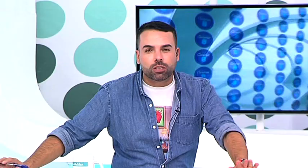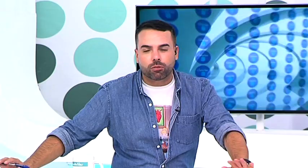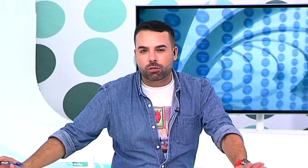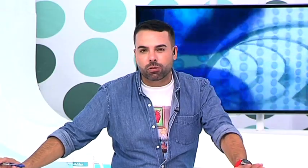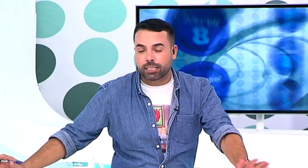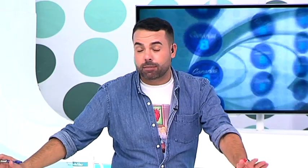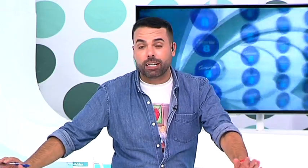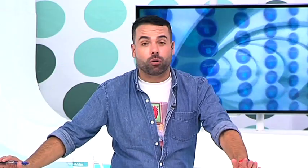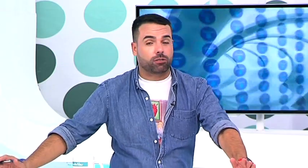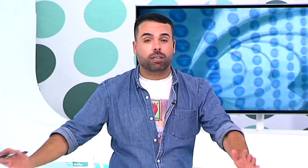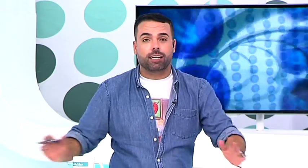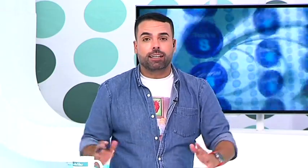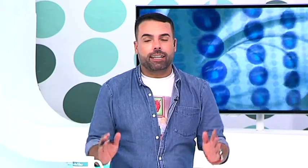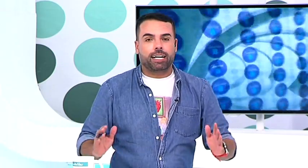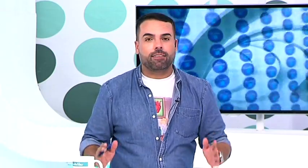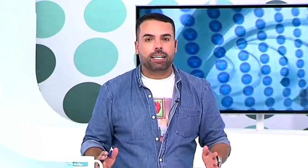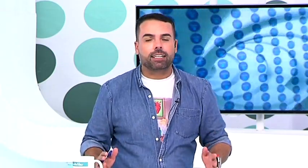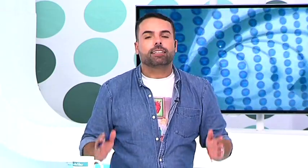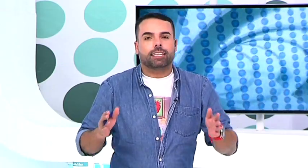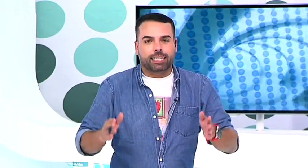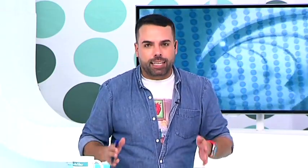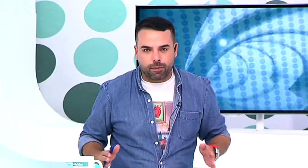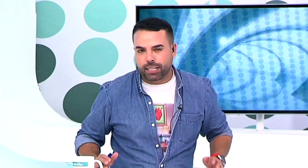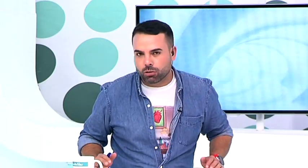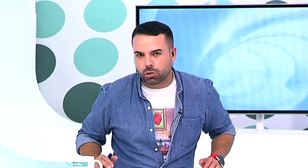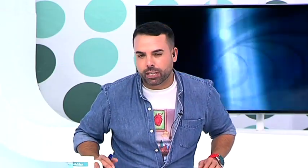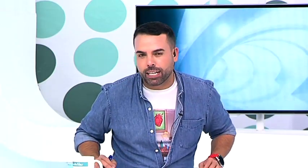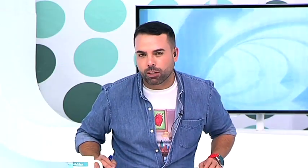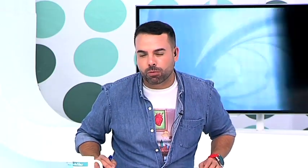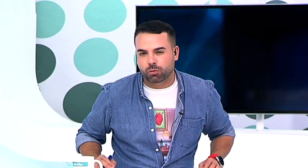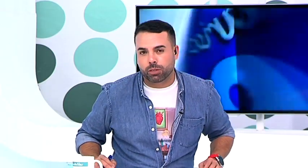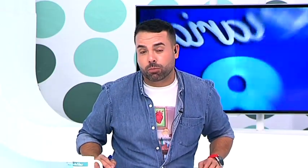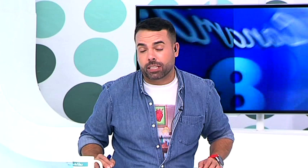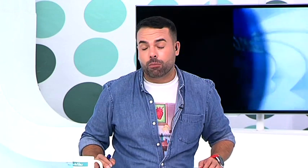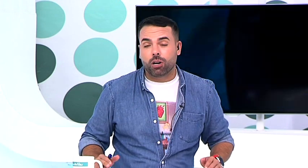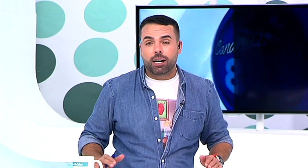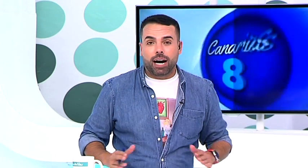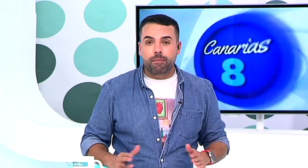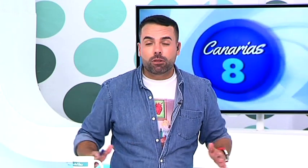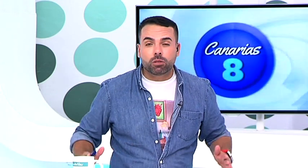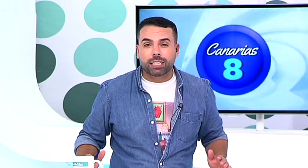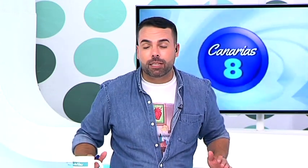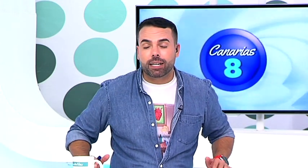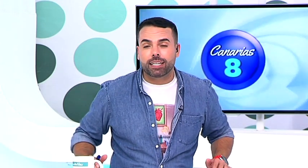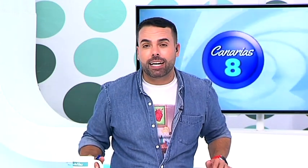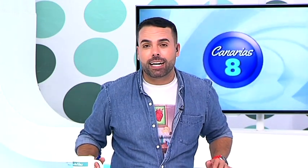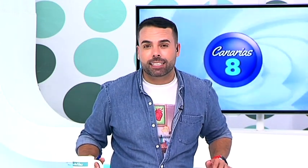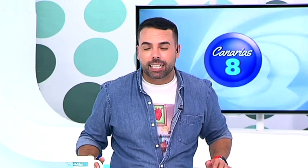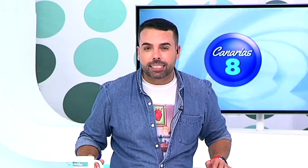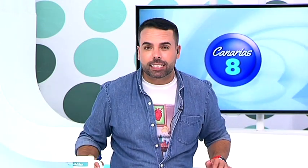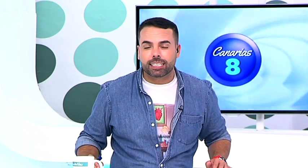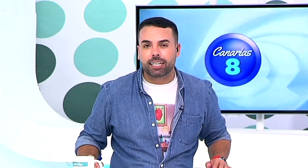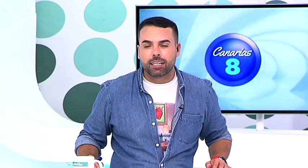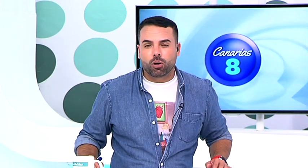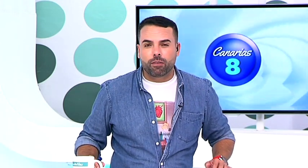hoy, sobre todo en esta semana, lo que toca es hablar de Telemaratón Solidario, por supuesto, porque estamos a menos de una semana de la